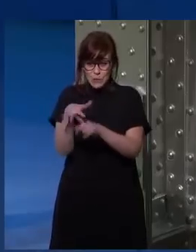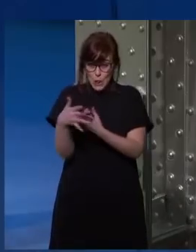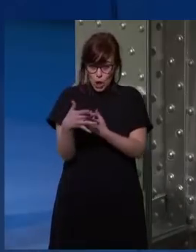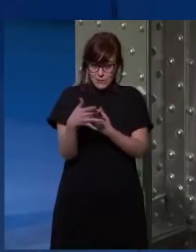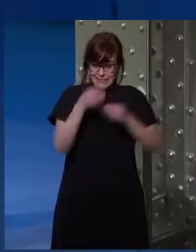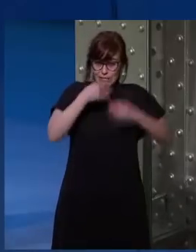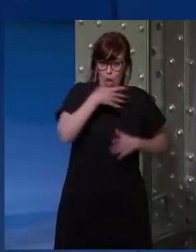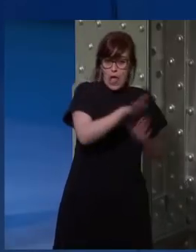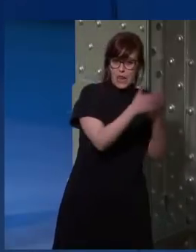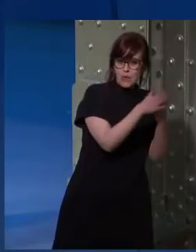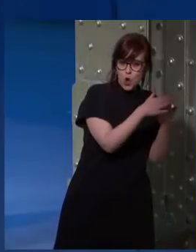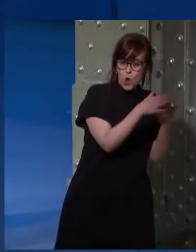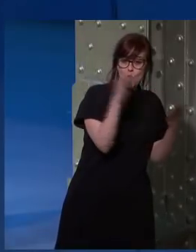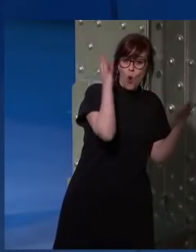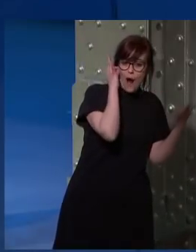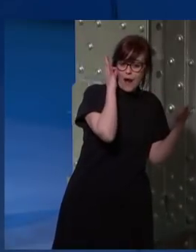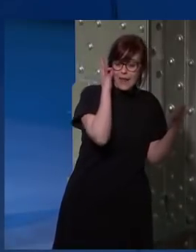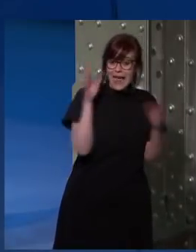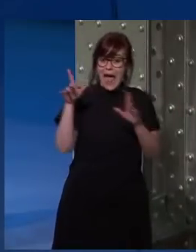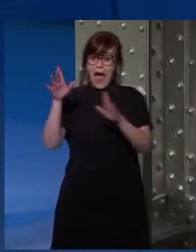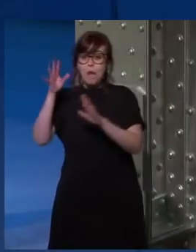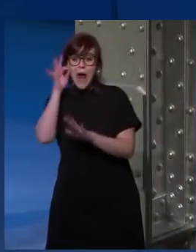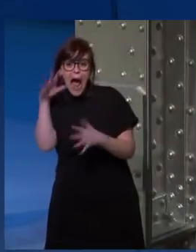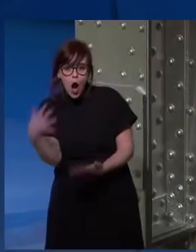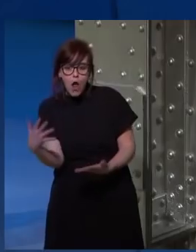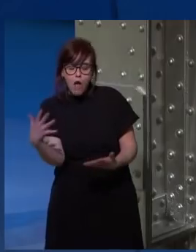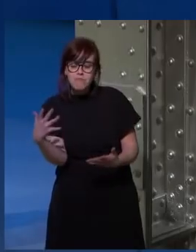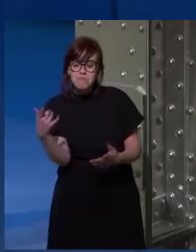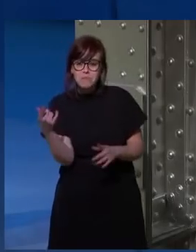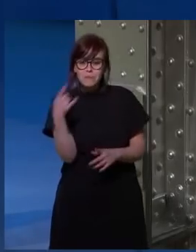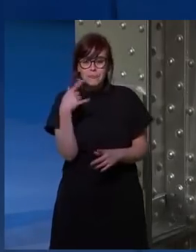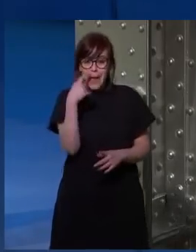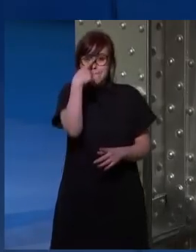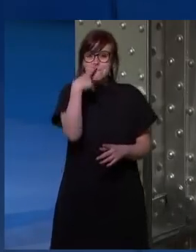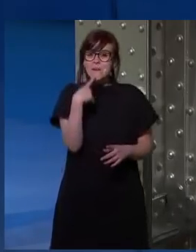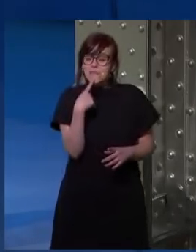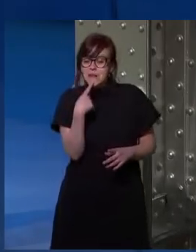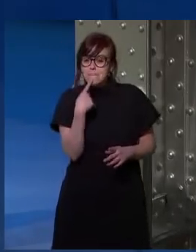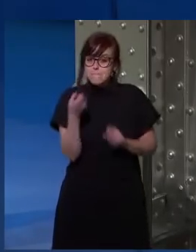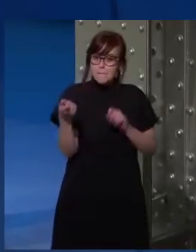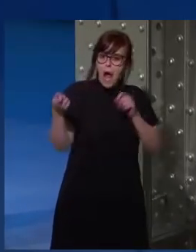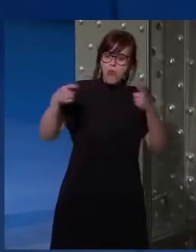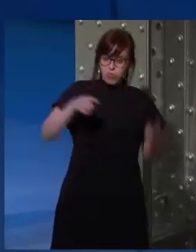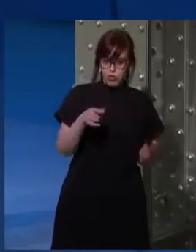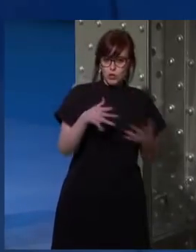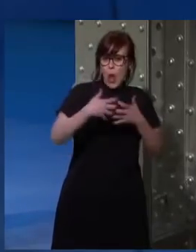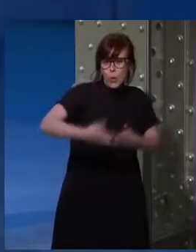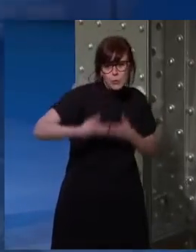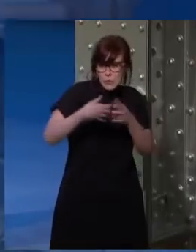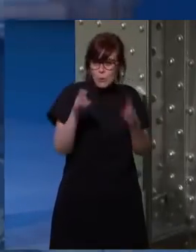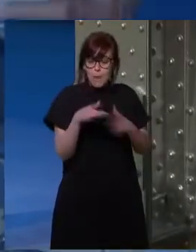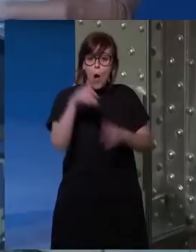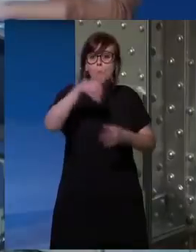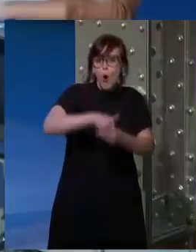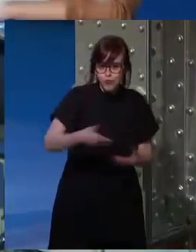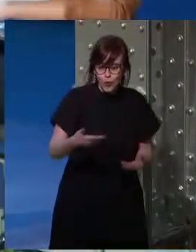muchas cosas, pero en el fondo no tantas, ¿no? Es decir, que es mucho más visual luchar por el voto y mucho menos pues tener